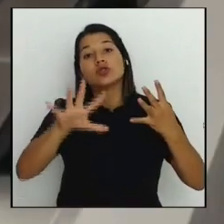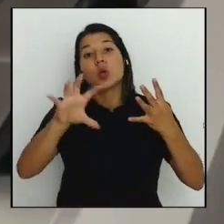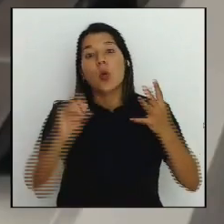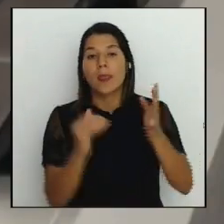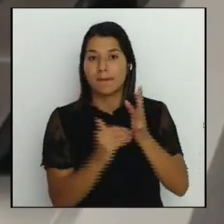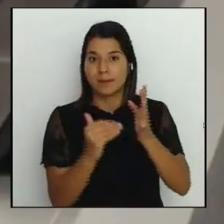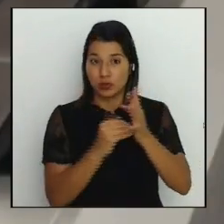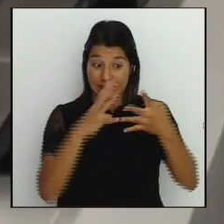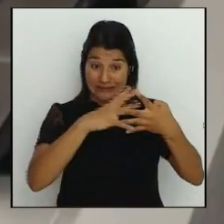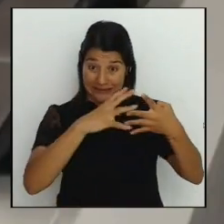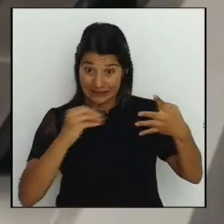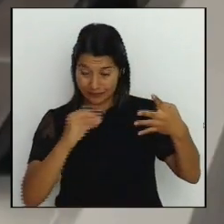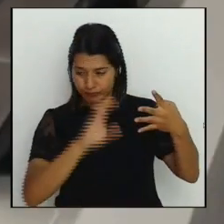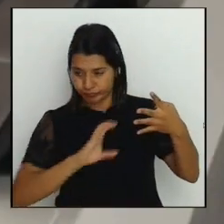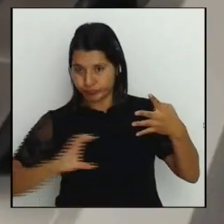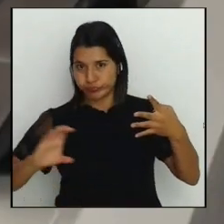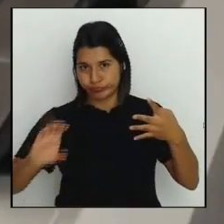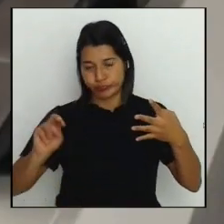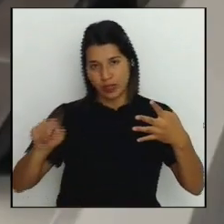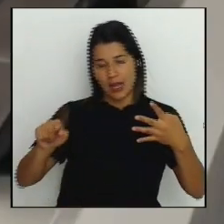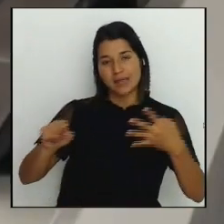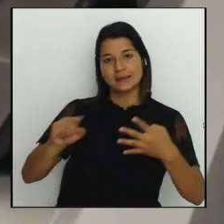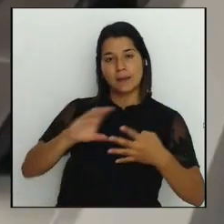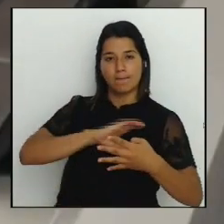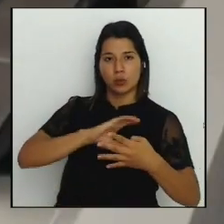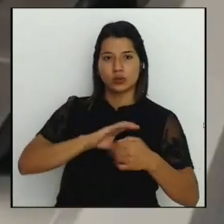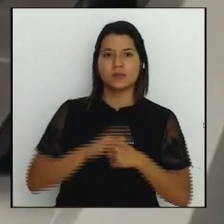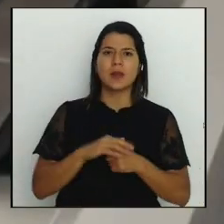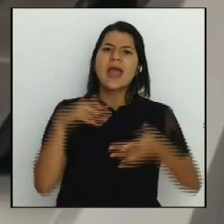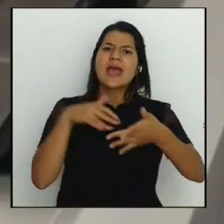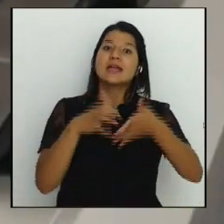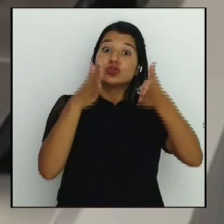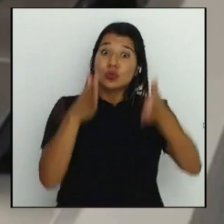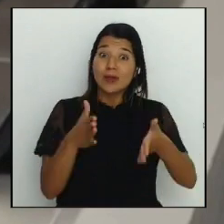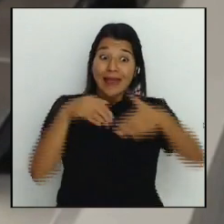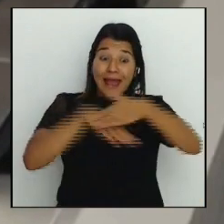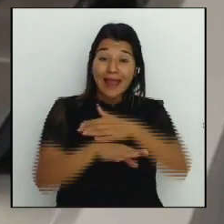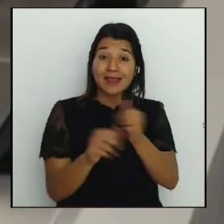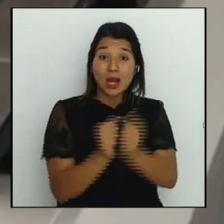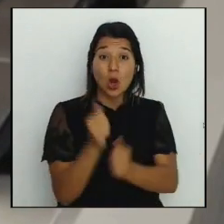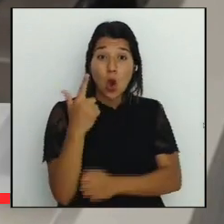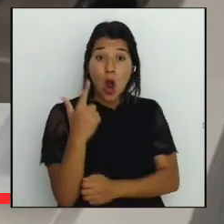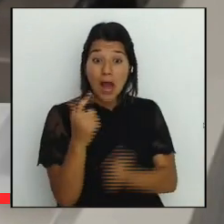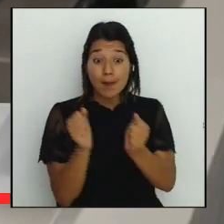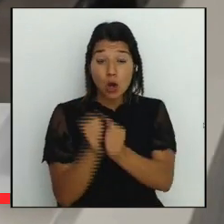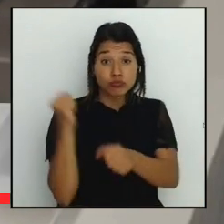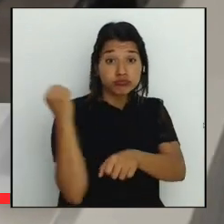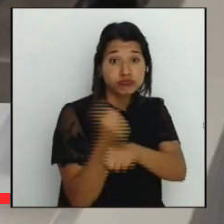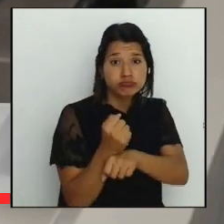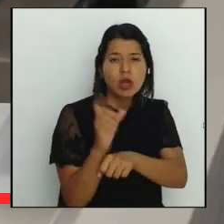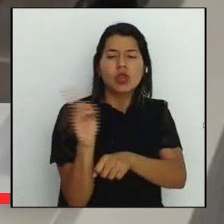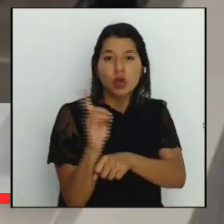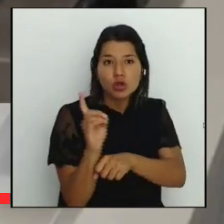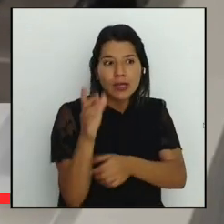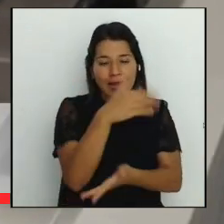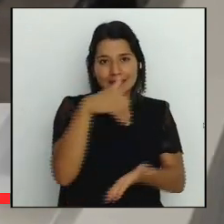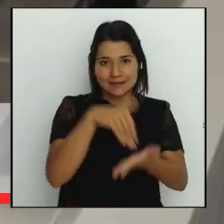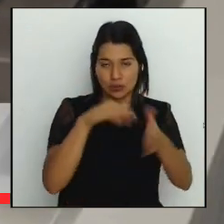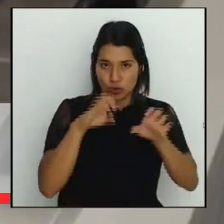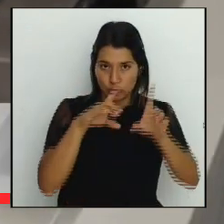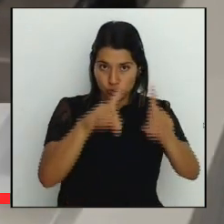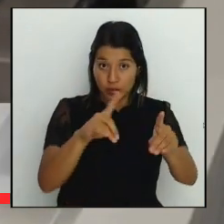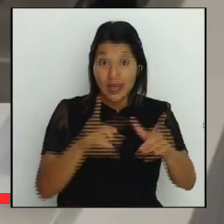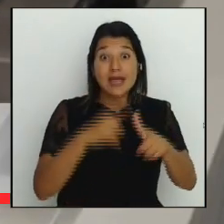estudiantes están entrando con armas y con cuchillos a los centros educativos, por lo tanto, sí necesitamos, para los casos donde se